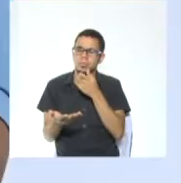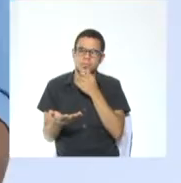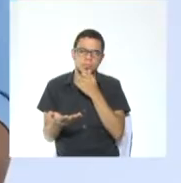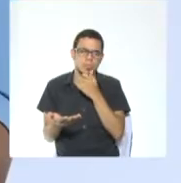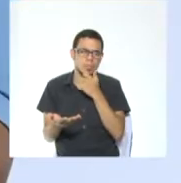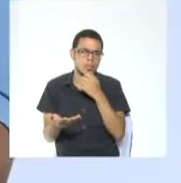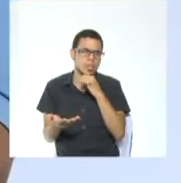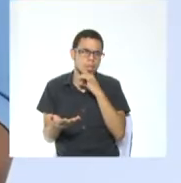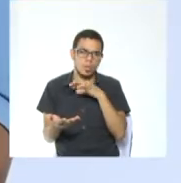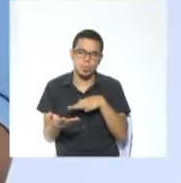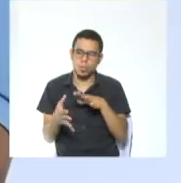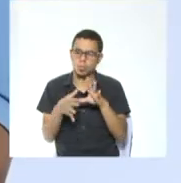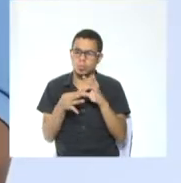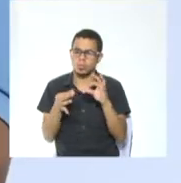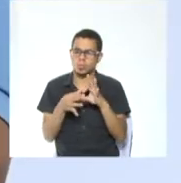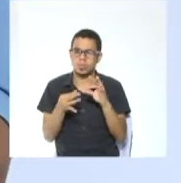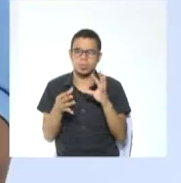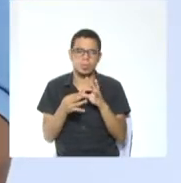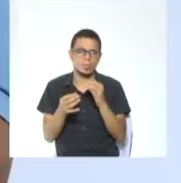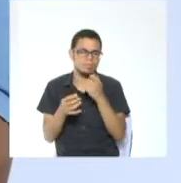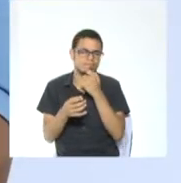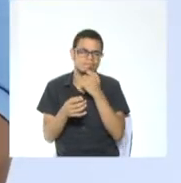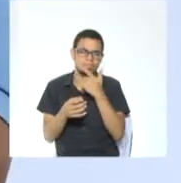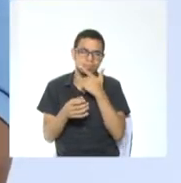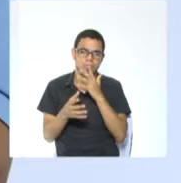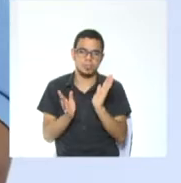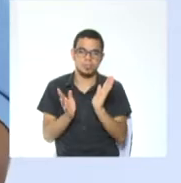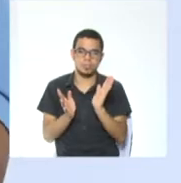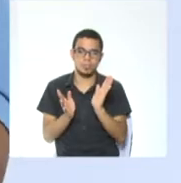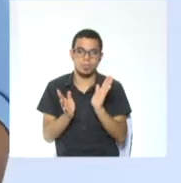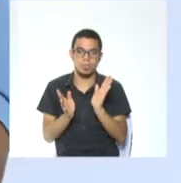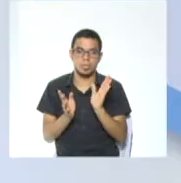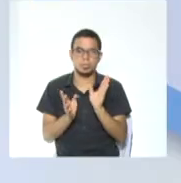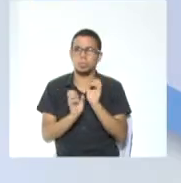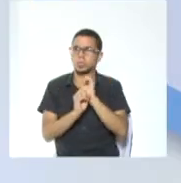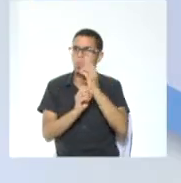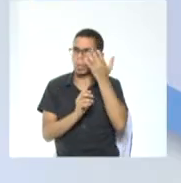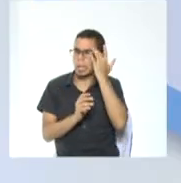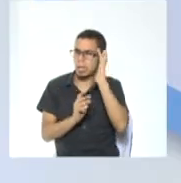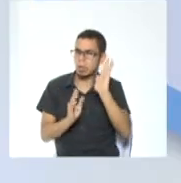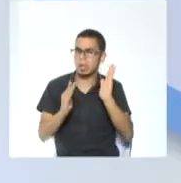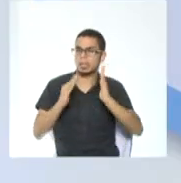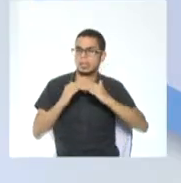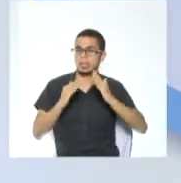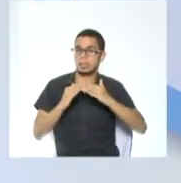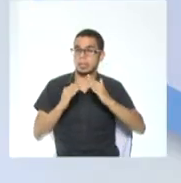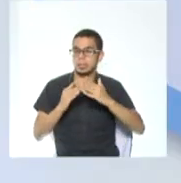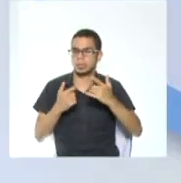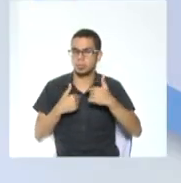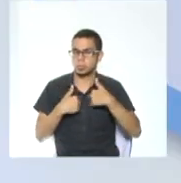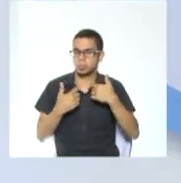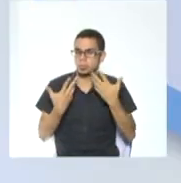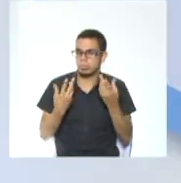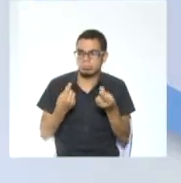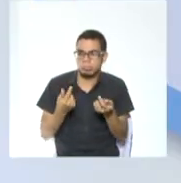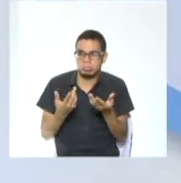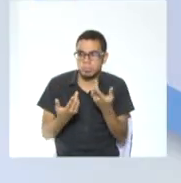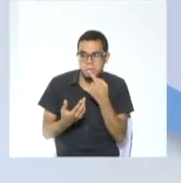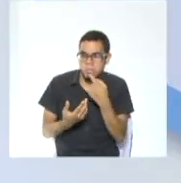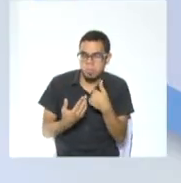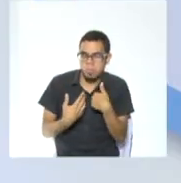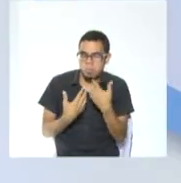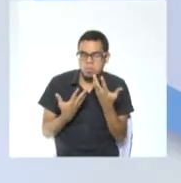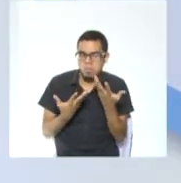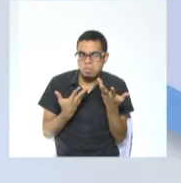Un hermoso cuento. Me encantan los cuentos, Heiler. Y todos, así como en casa, y yo también estoy ansiosa por